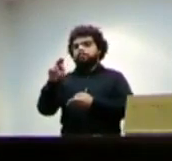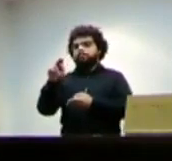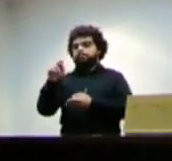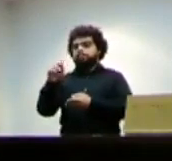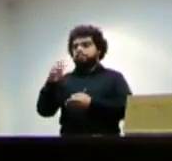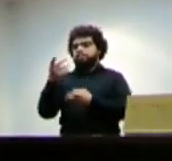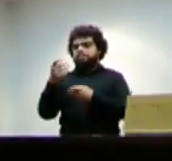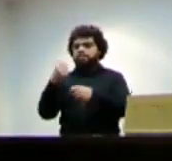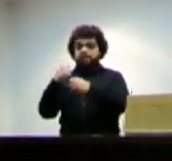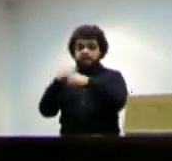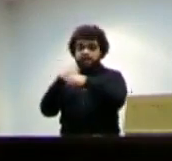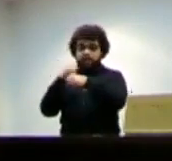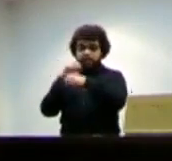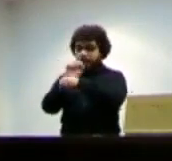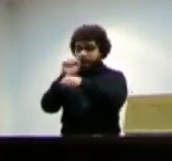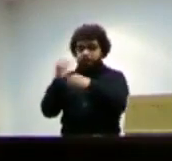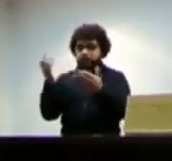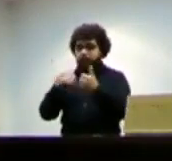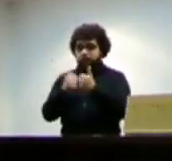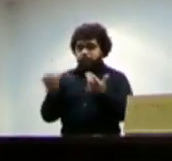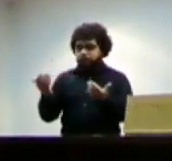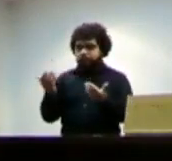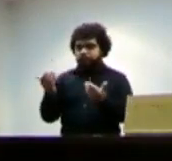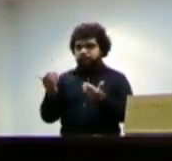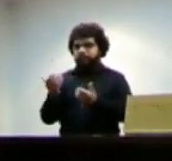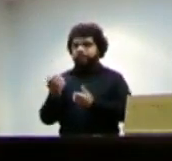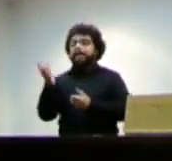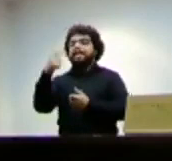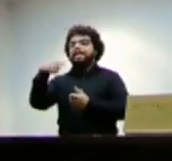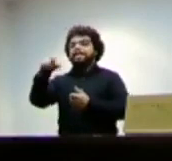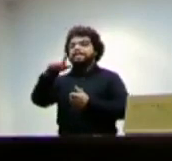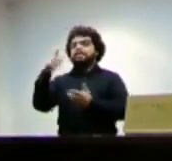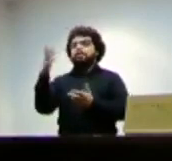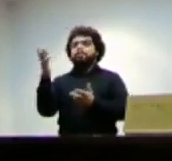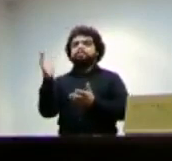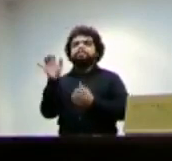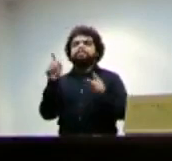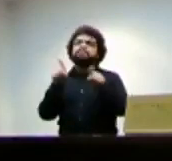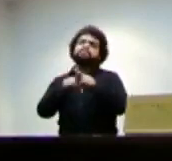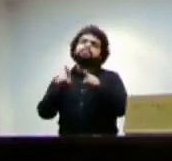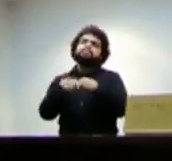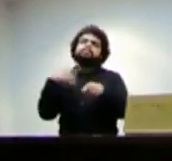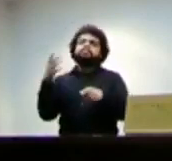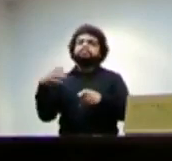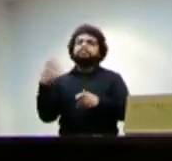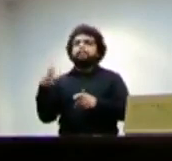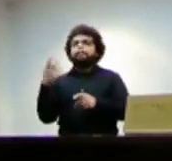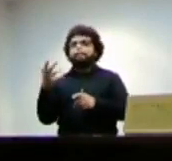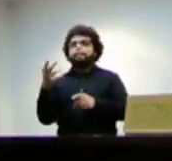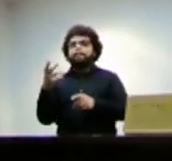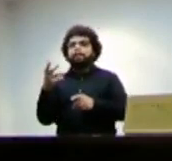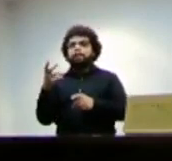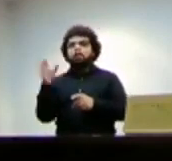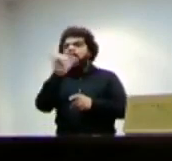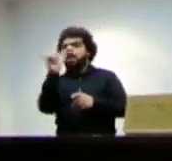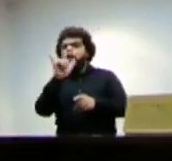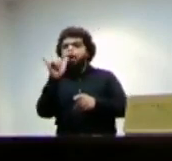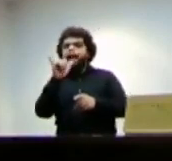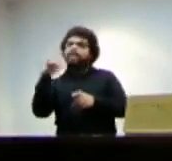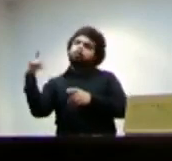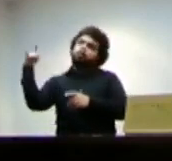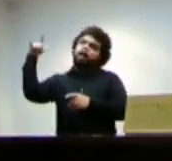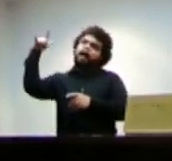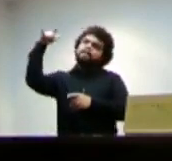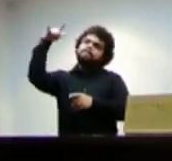ciclo termodinámico de Brayton, ¿verdad? Esas turbinas son como las turbinas de avión, podríamos decir, comparar,